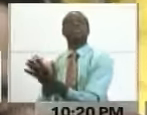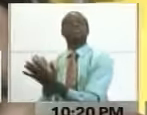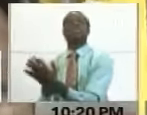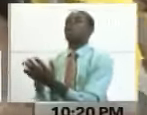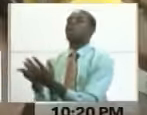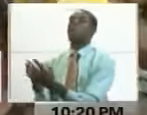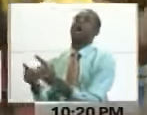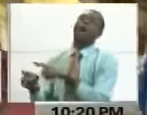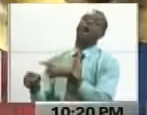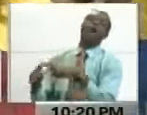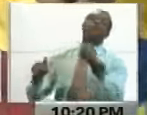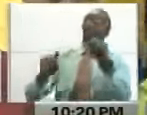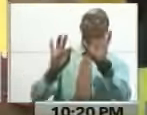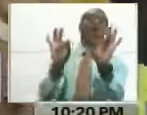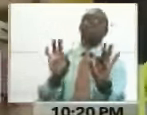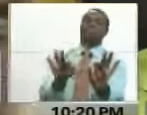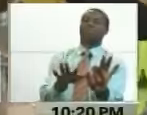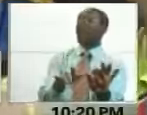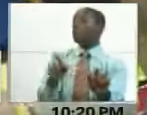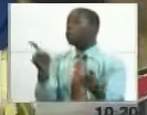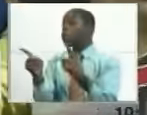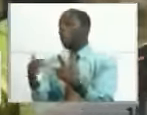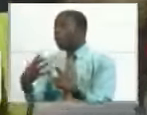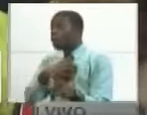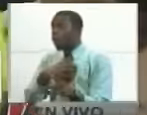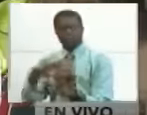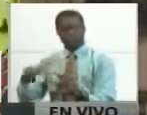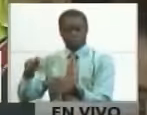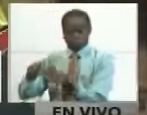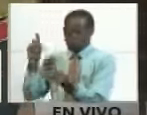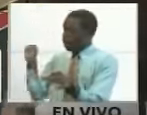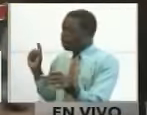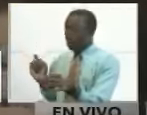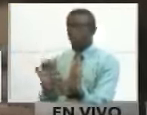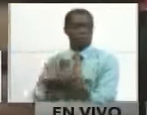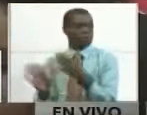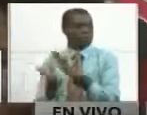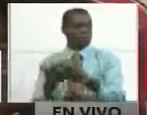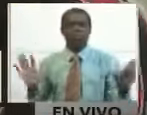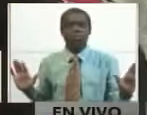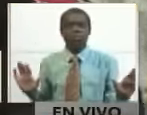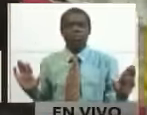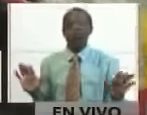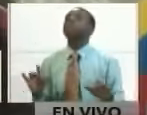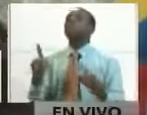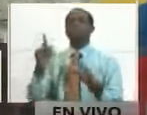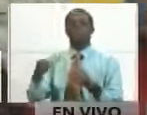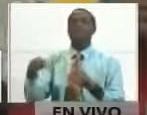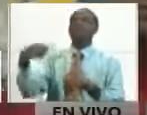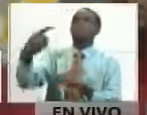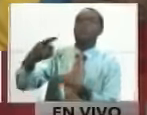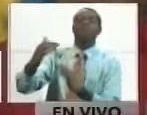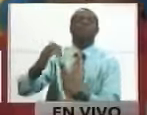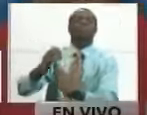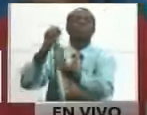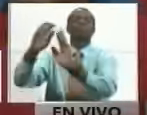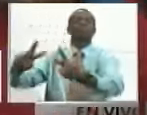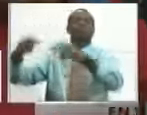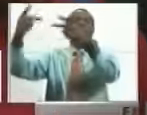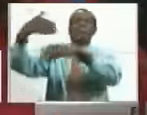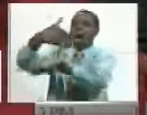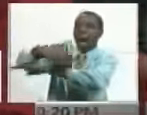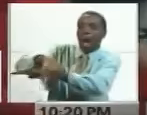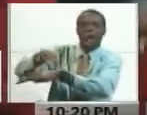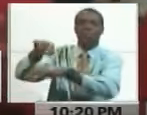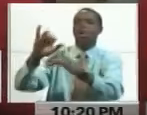el que no puede, que se retire, ¿vale? Listo. Y que deje que surjan nuevos líderes en las calles, en las